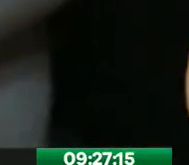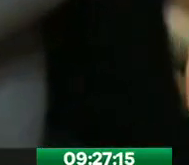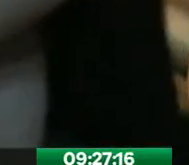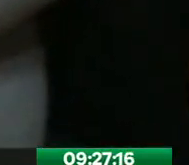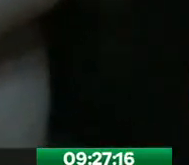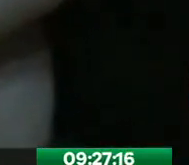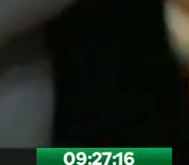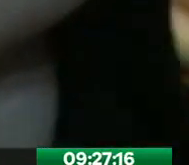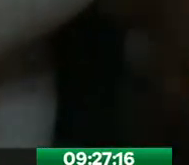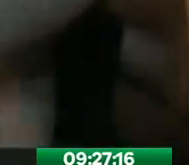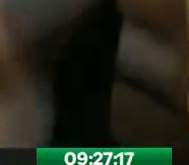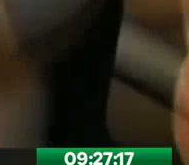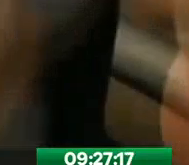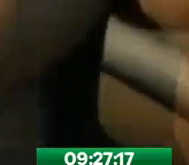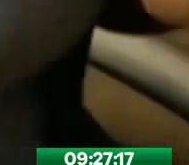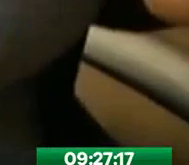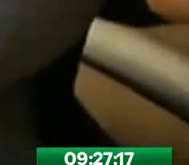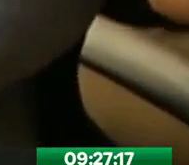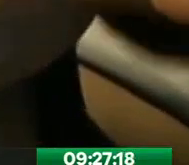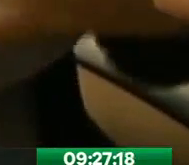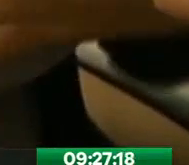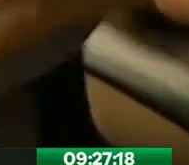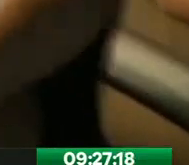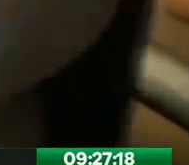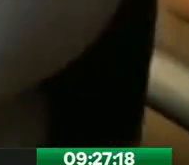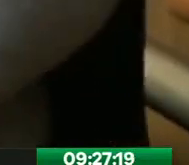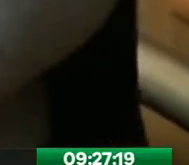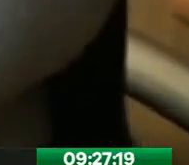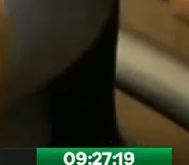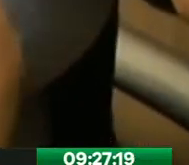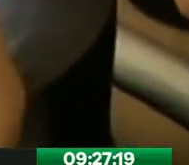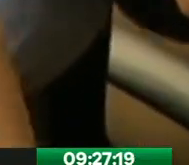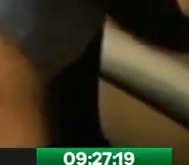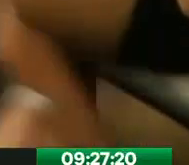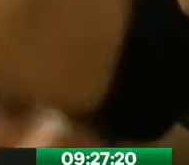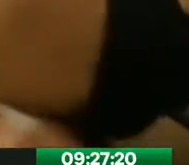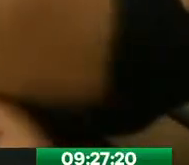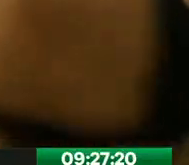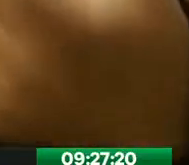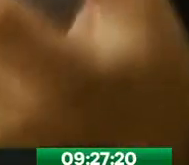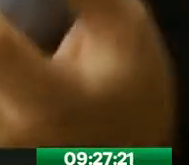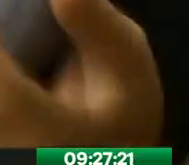más que todo, es confiable. Informó José Morales.